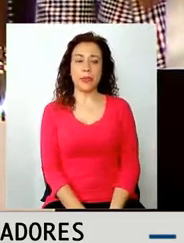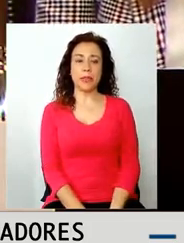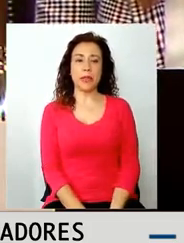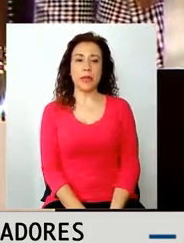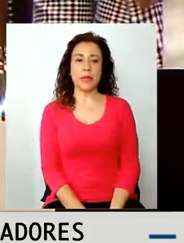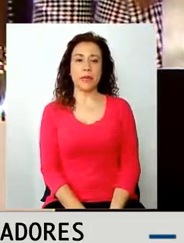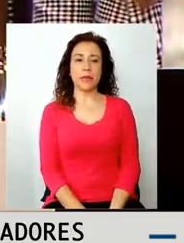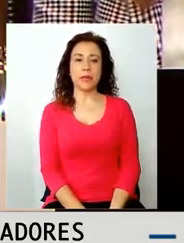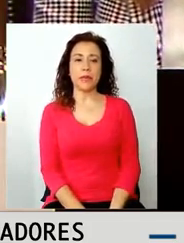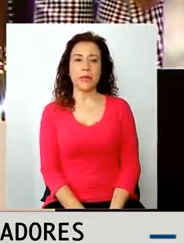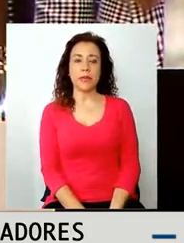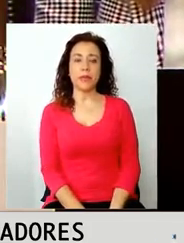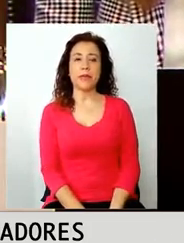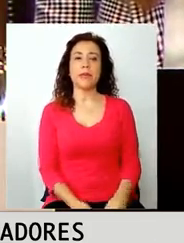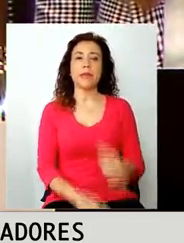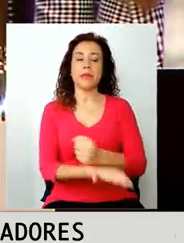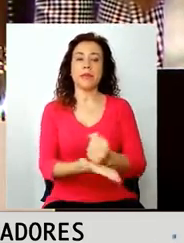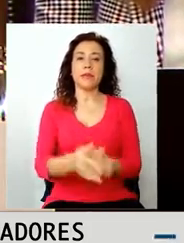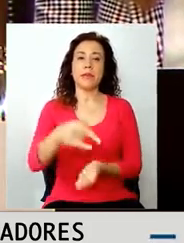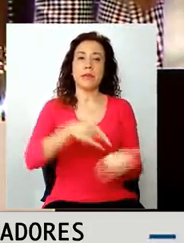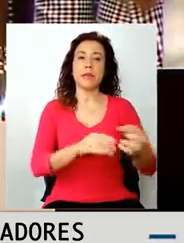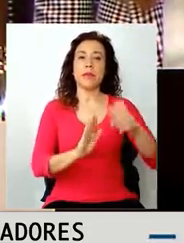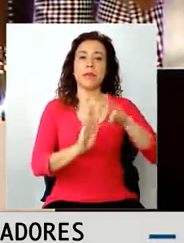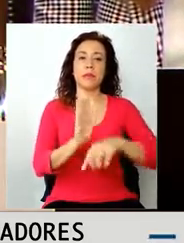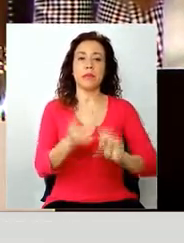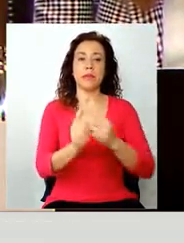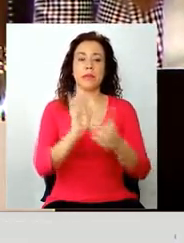se despacha el proyecto Ale